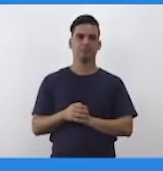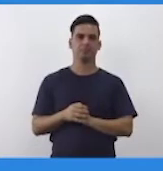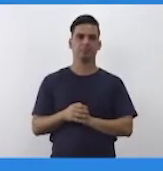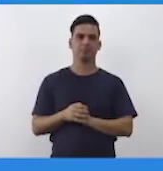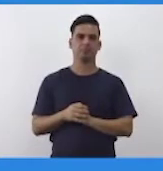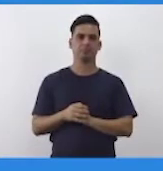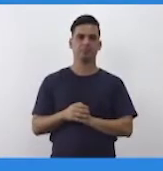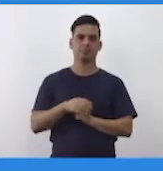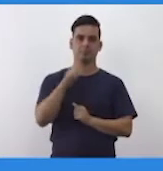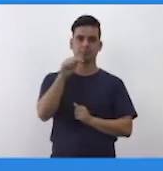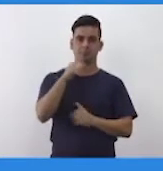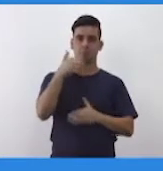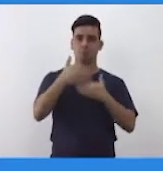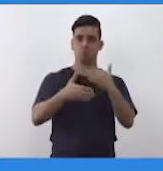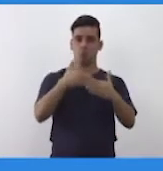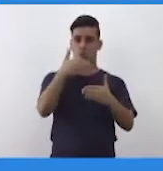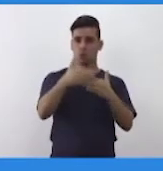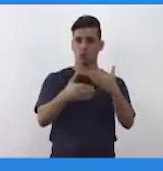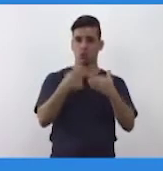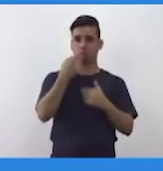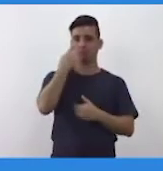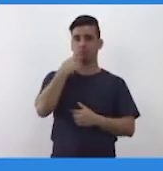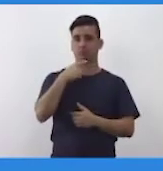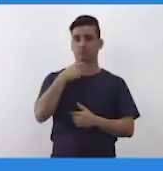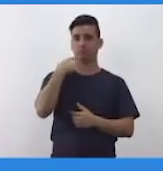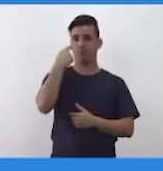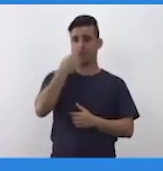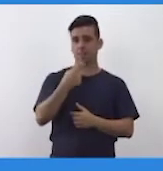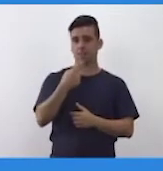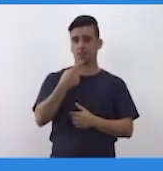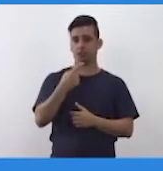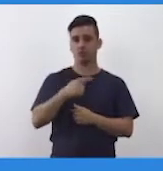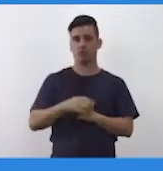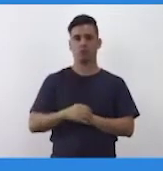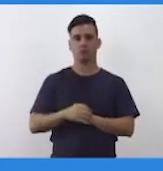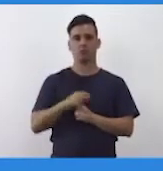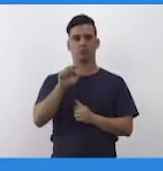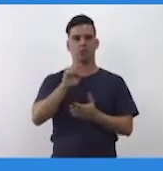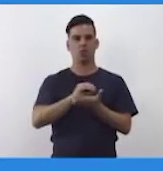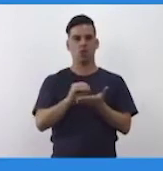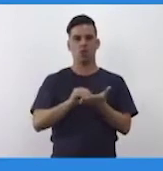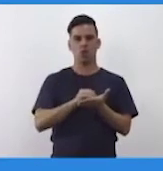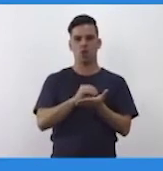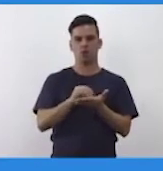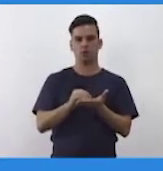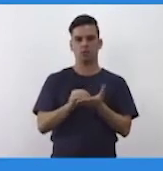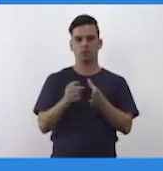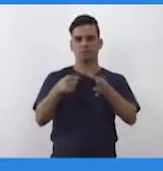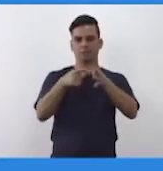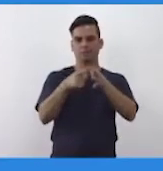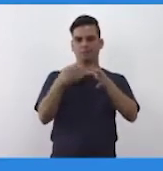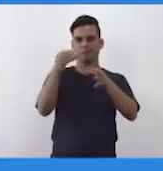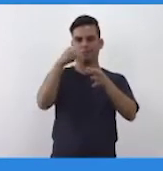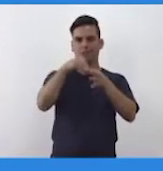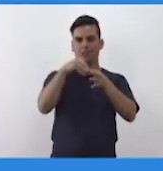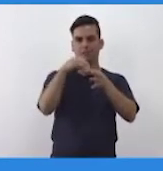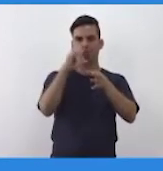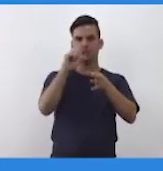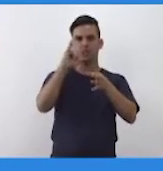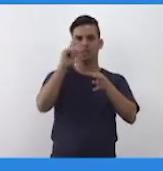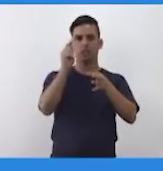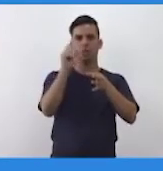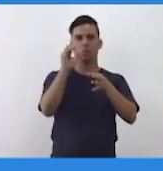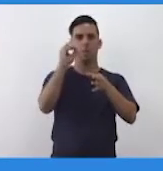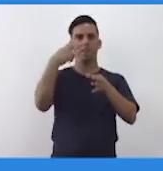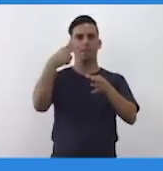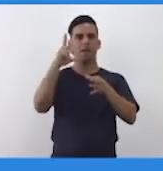este proceso de respiración aerobia ocurre en el citoplasma. Lo lograste